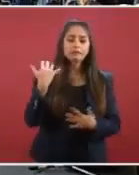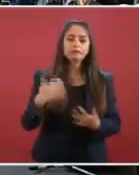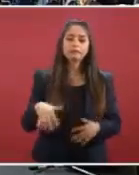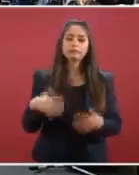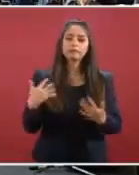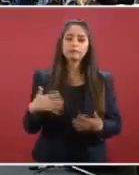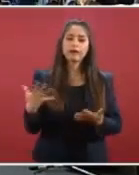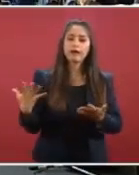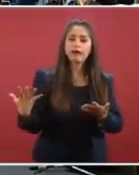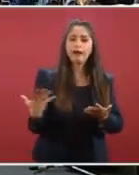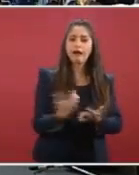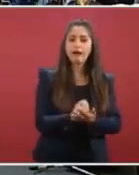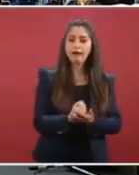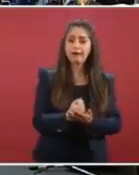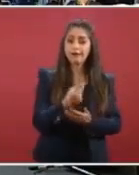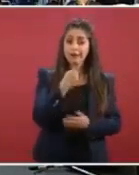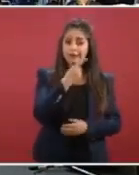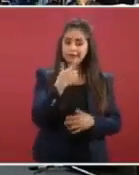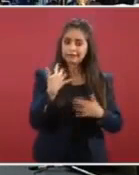a Estados Unidos